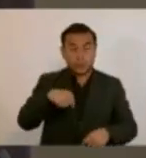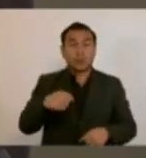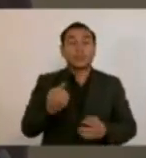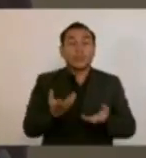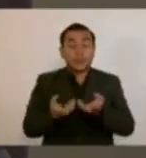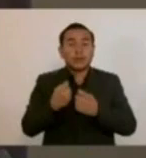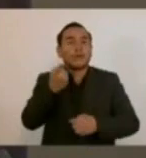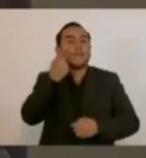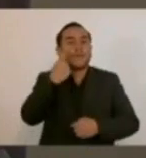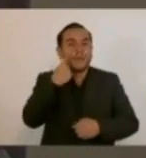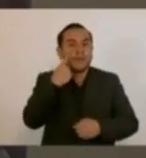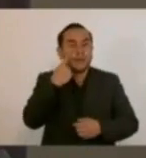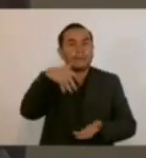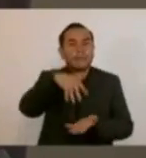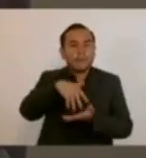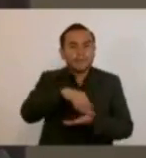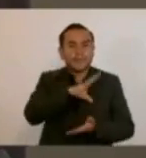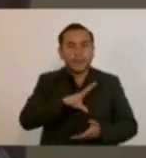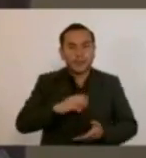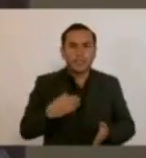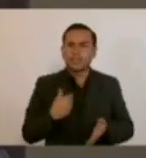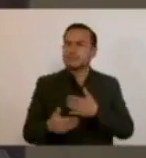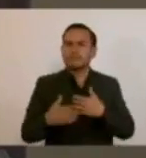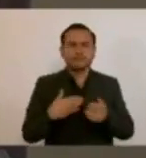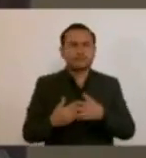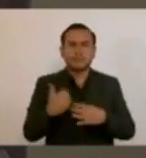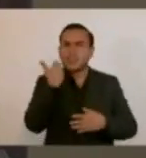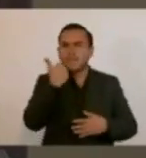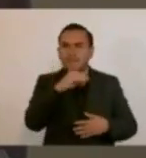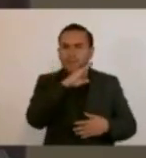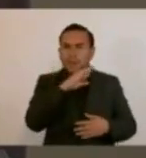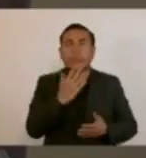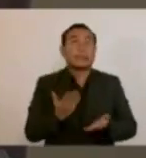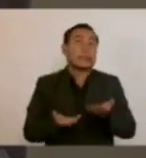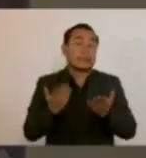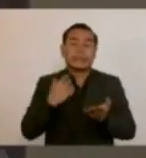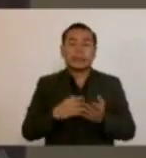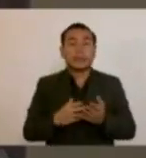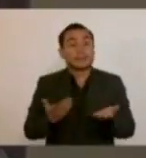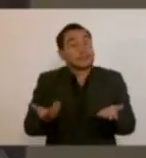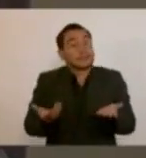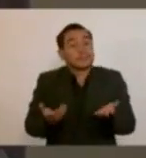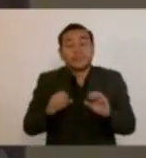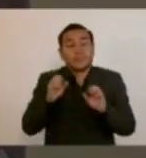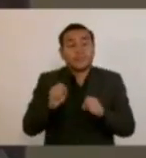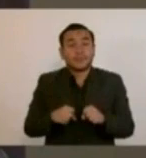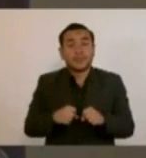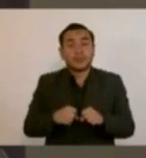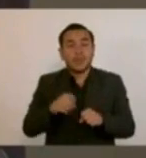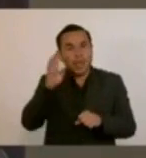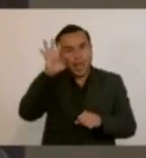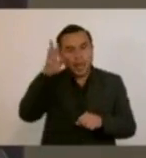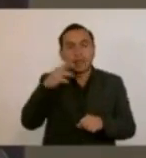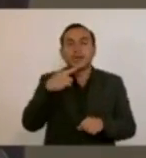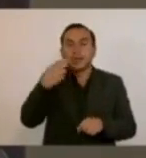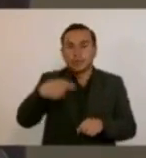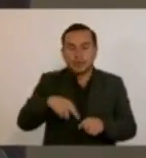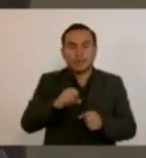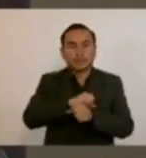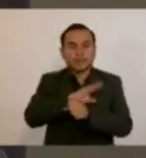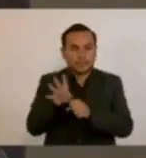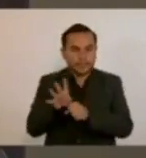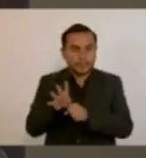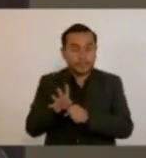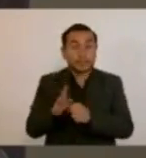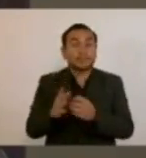fáciles, quisiéramos que no hubiera pandemia, quisiéramos que esta enfermedad no existiera, pero la realidad es que existe. Y no nos ha atacado a nosotros,